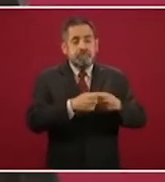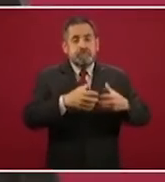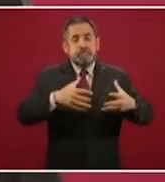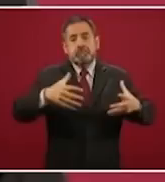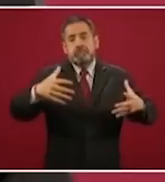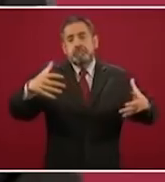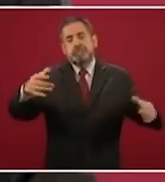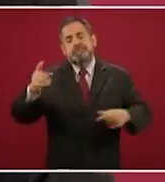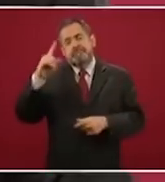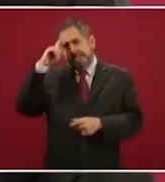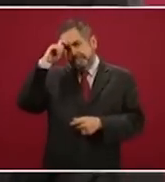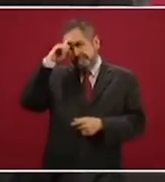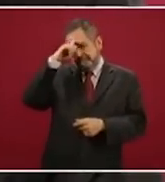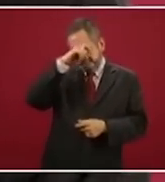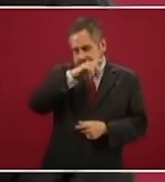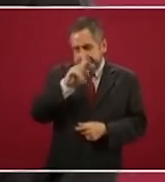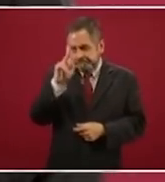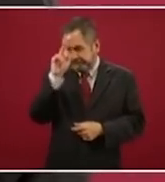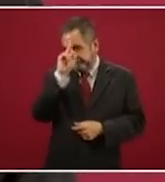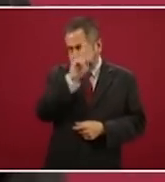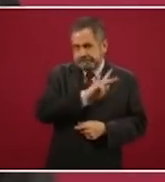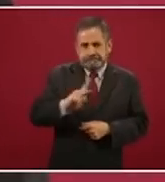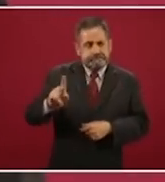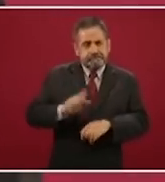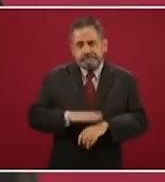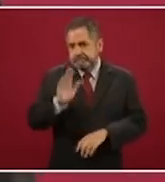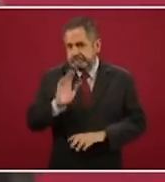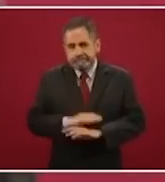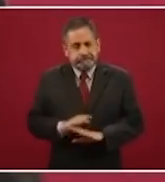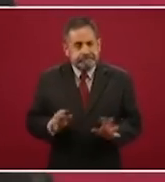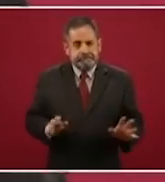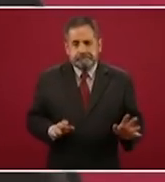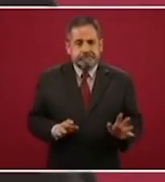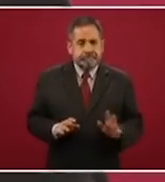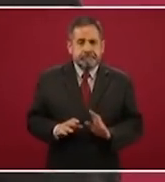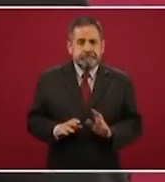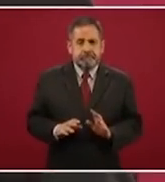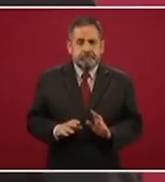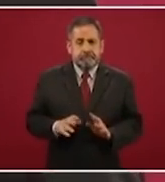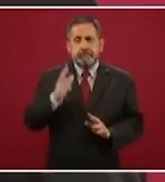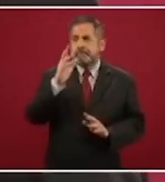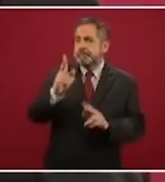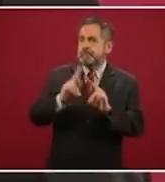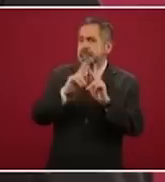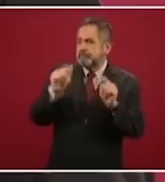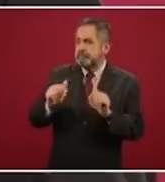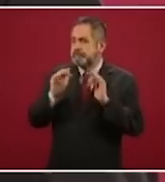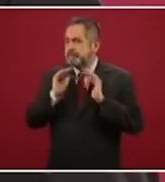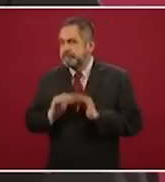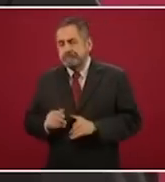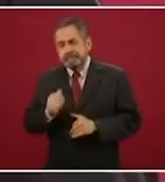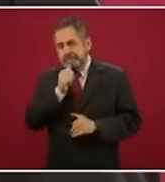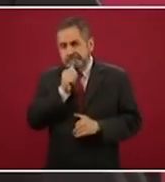o se nos va a complicar más el garantizar la paz y la tranquilidad.